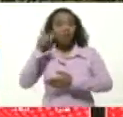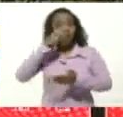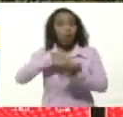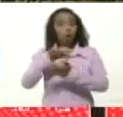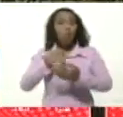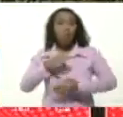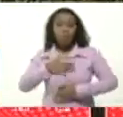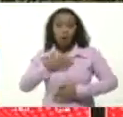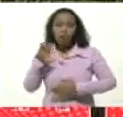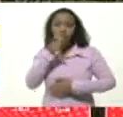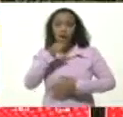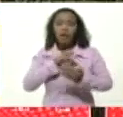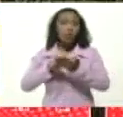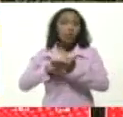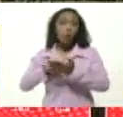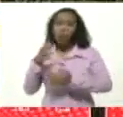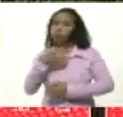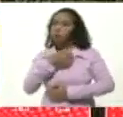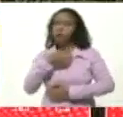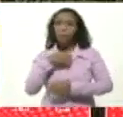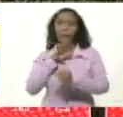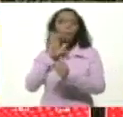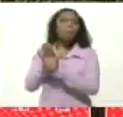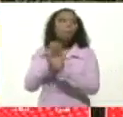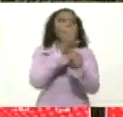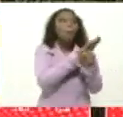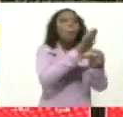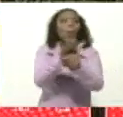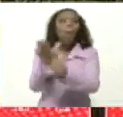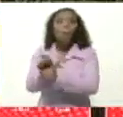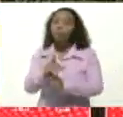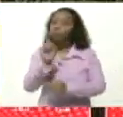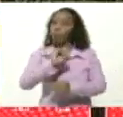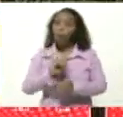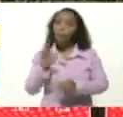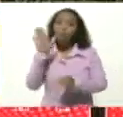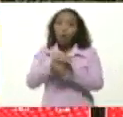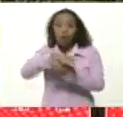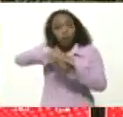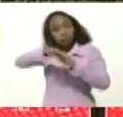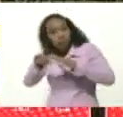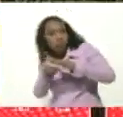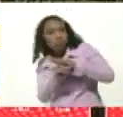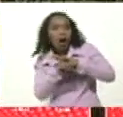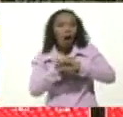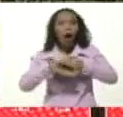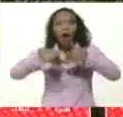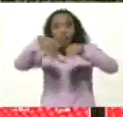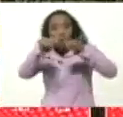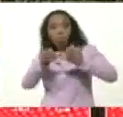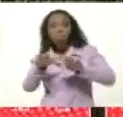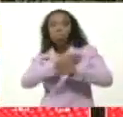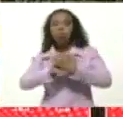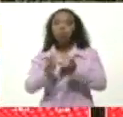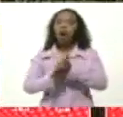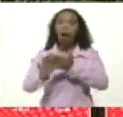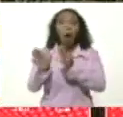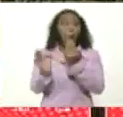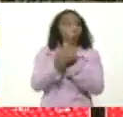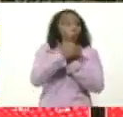buscar soluciones. No podemos tapar las cosas, ponerlas debajo de la alfombra. Tenemos que ser